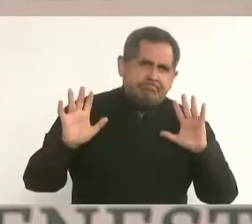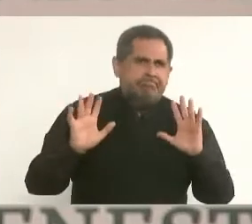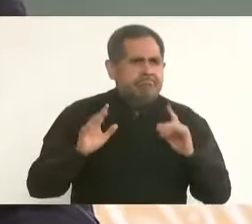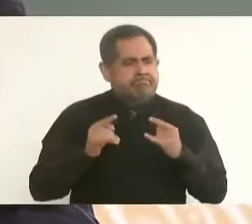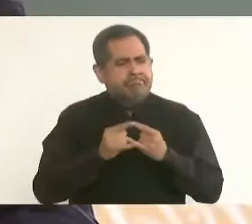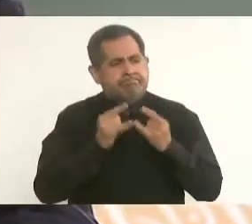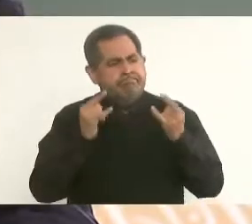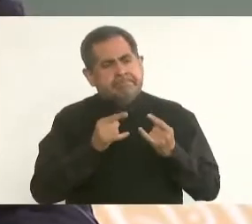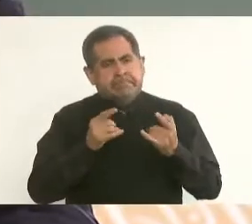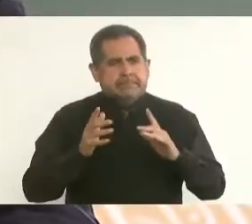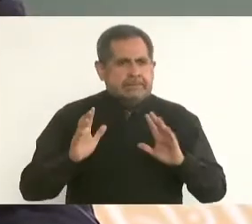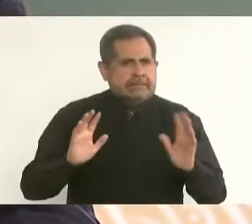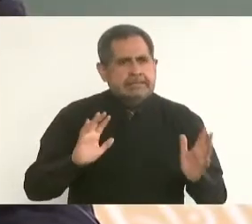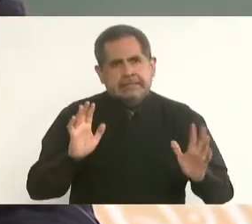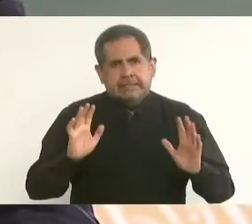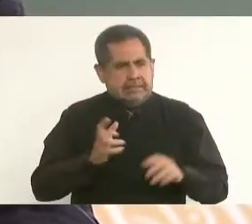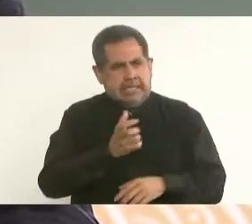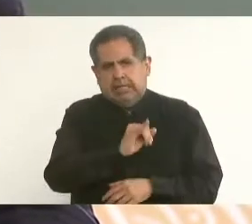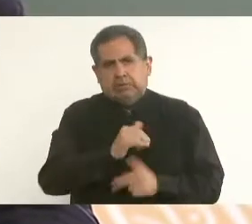porque